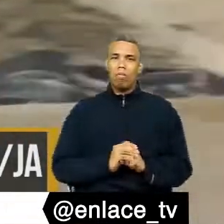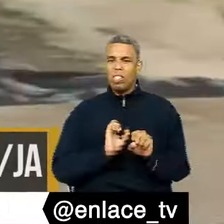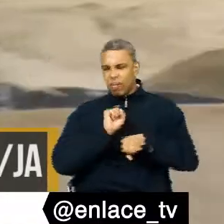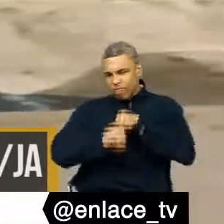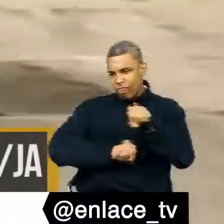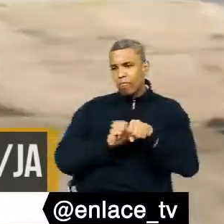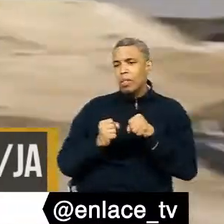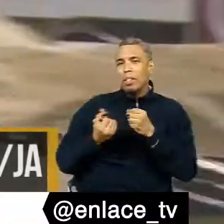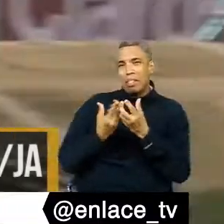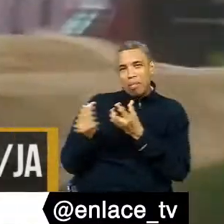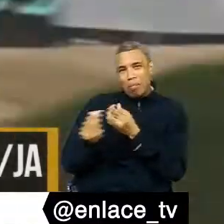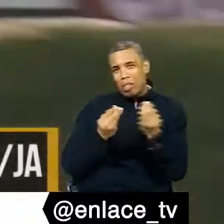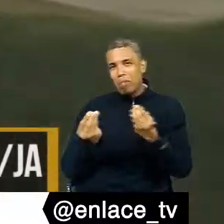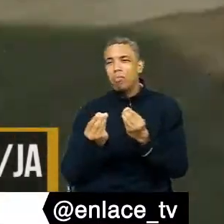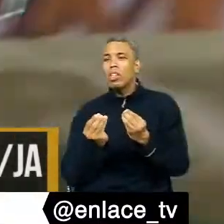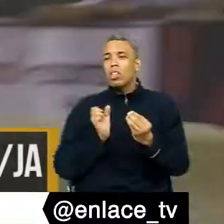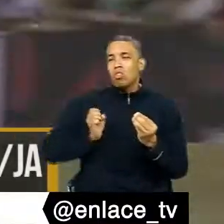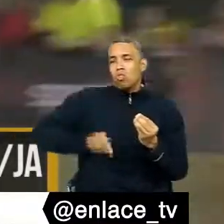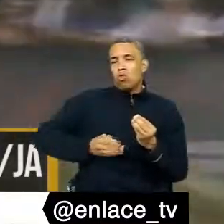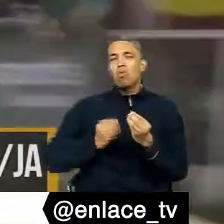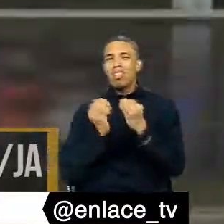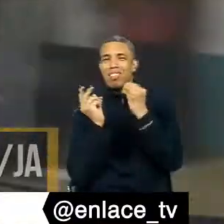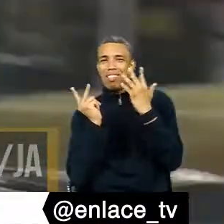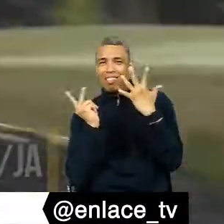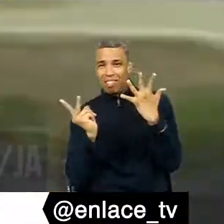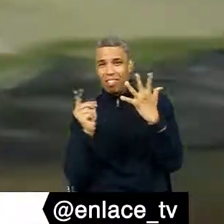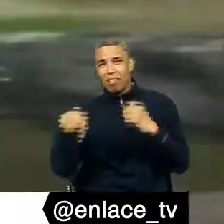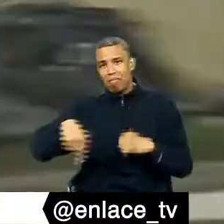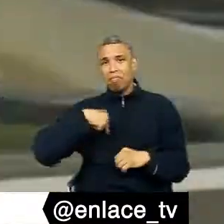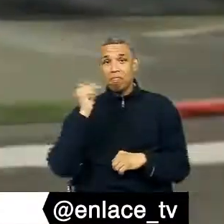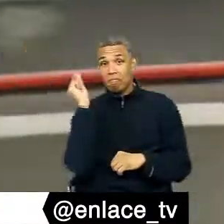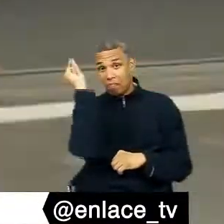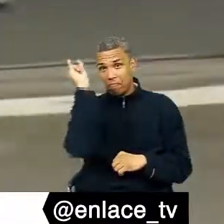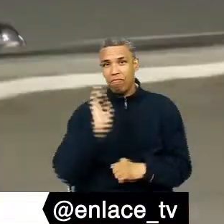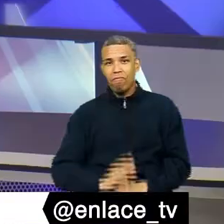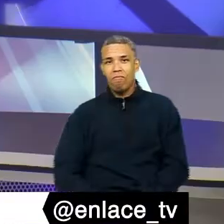7 clubes de Santander, incluyendo los semilleros del Inderva.